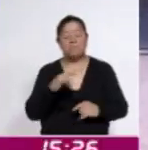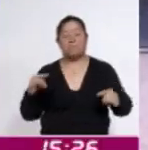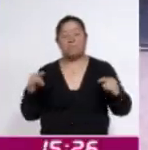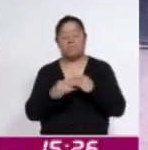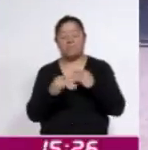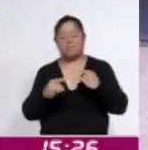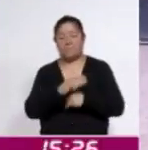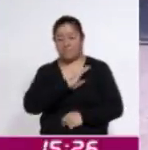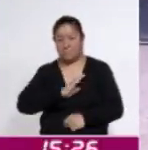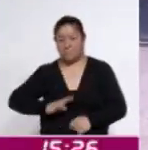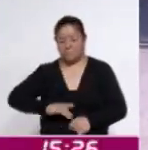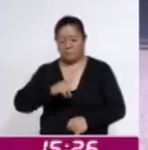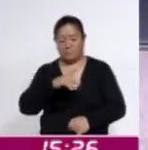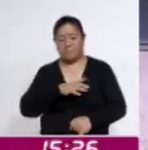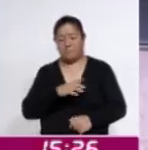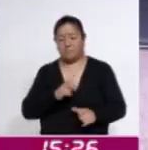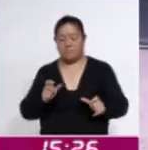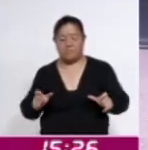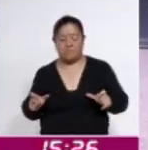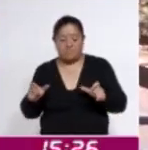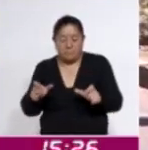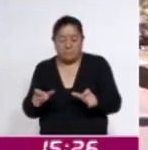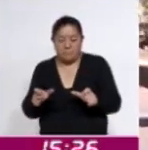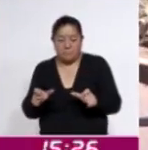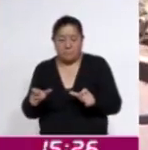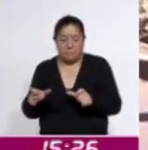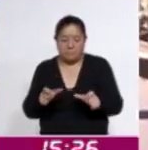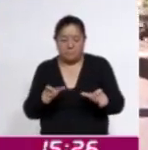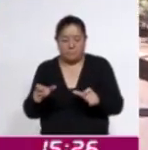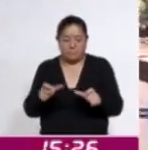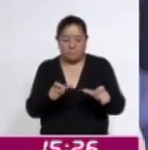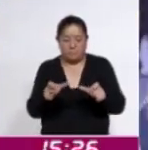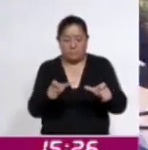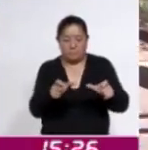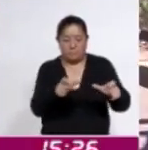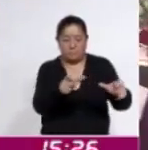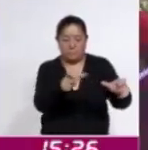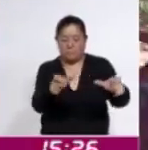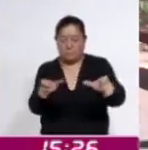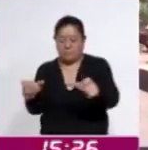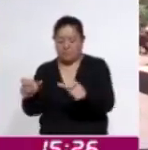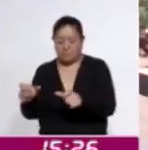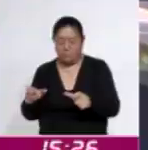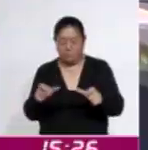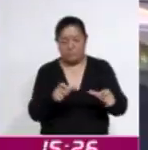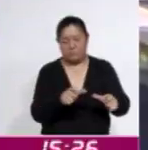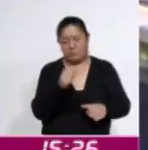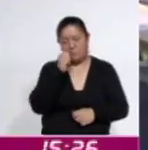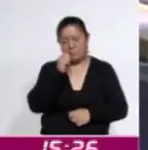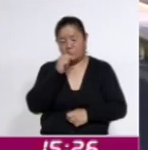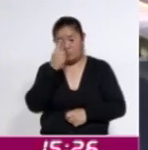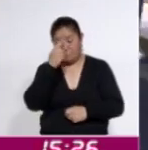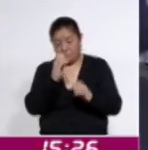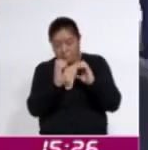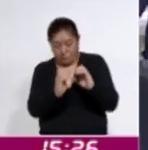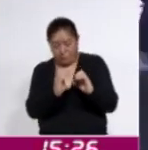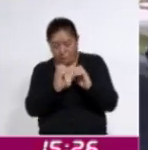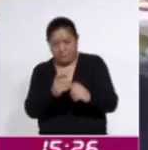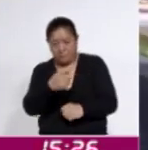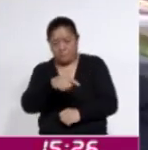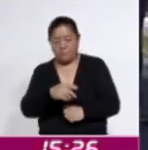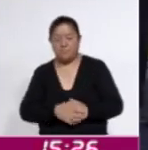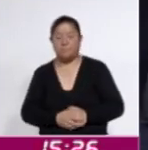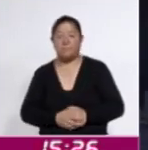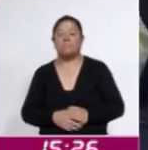municipio acompañaron en todo momento al contingente de jubilados y pensionados para resguardar su seguridad. Finalmente,